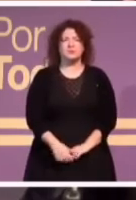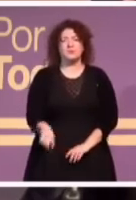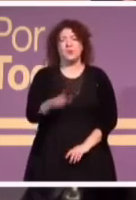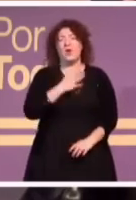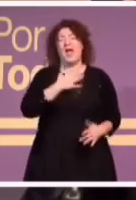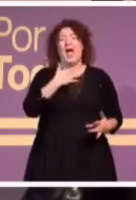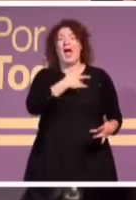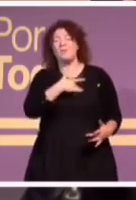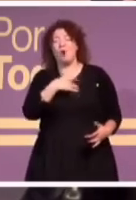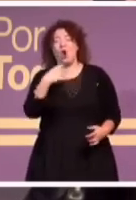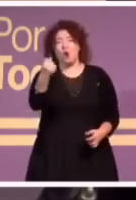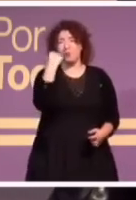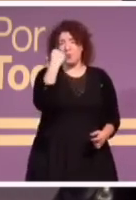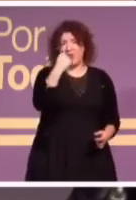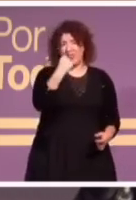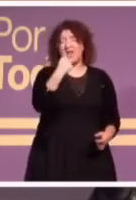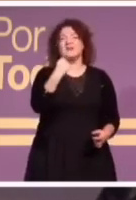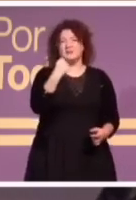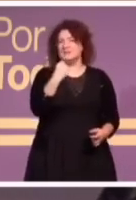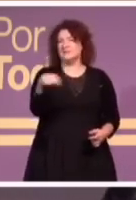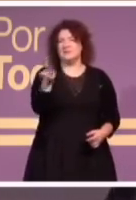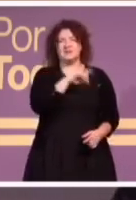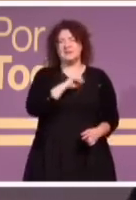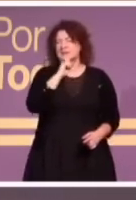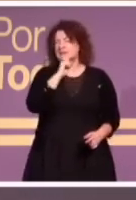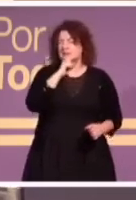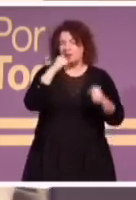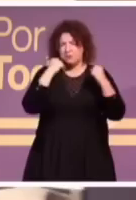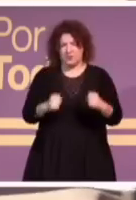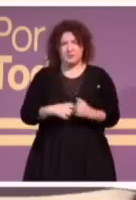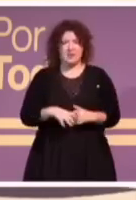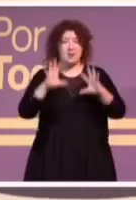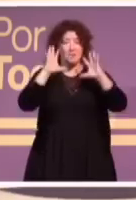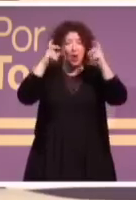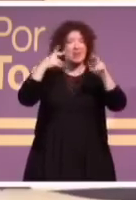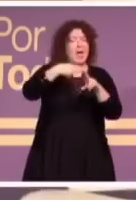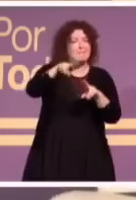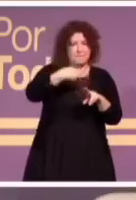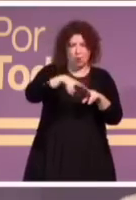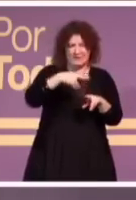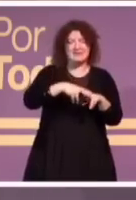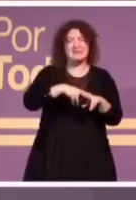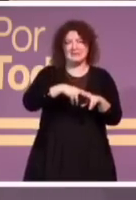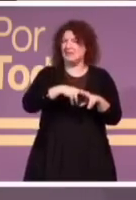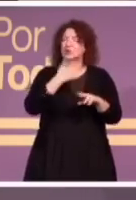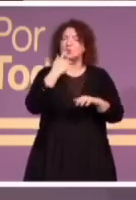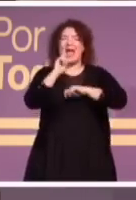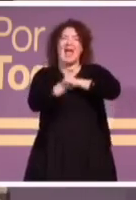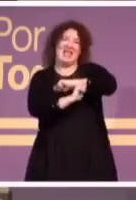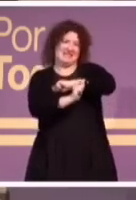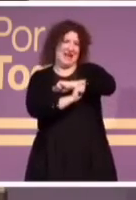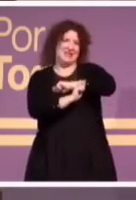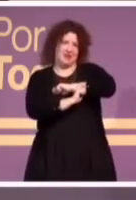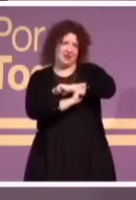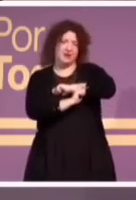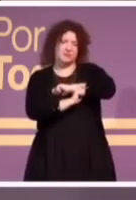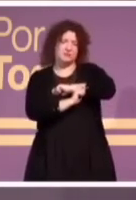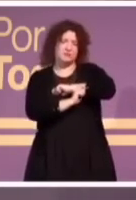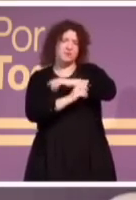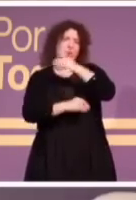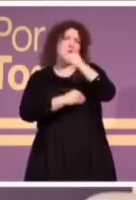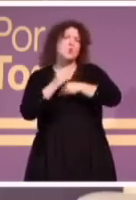poder, tiene profundos adversarios. La violencia política es la estrategia que utilizan